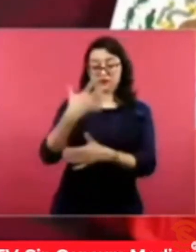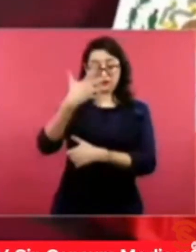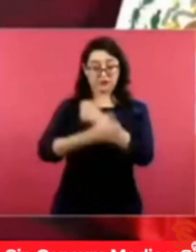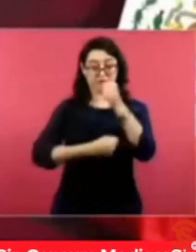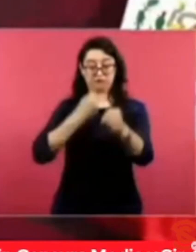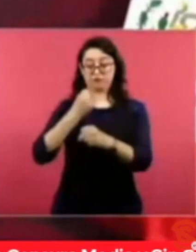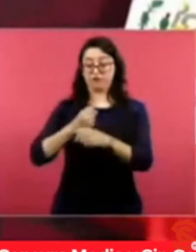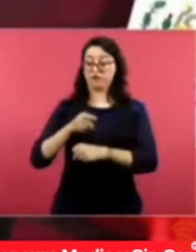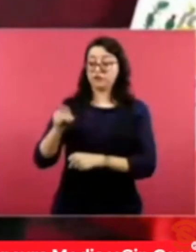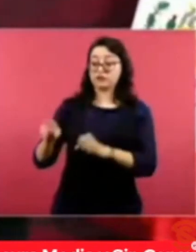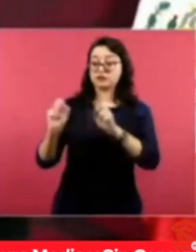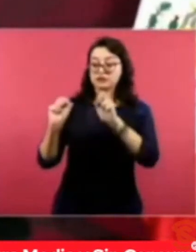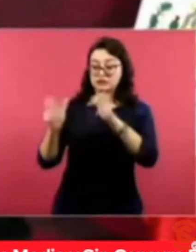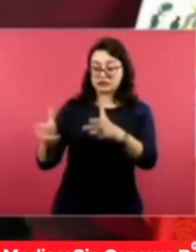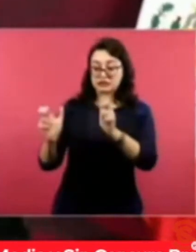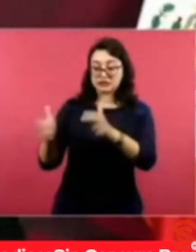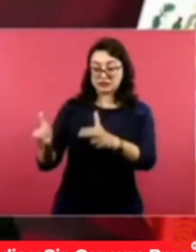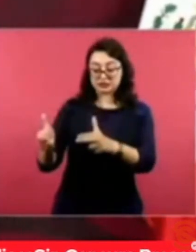redujo